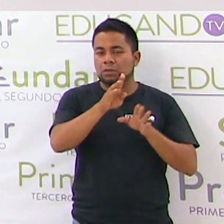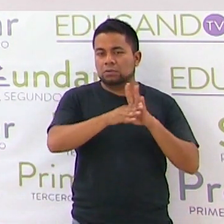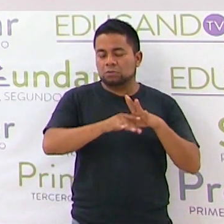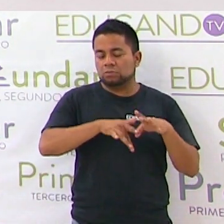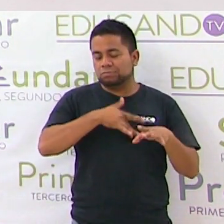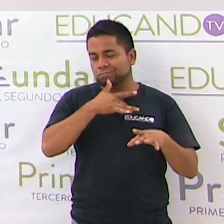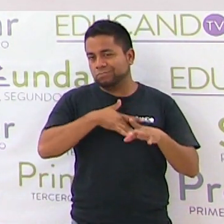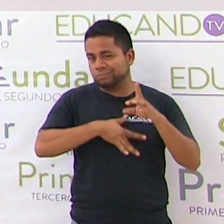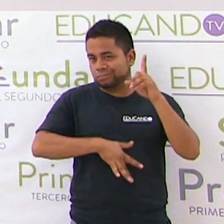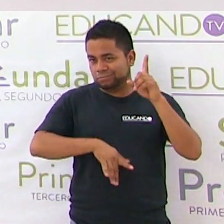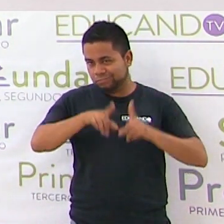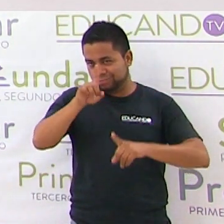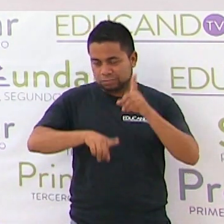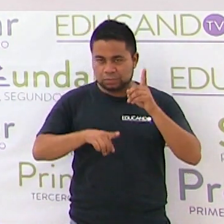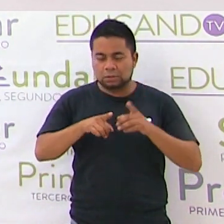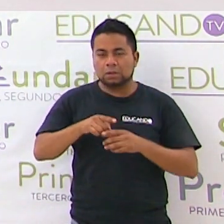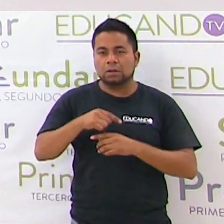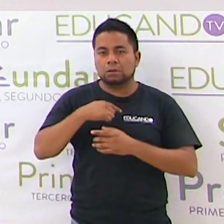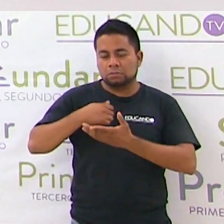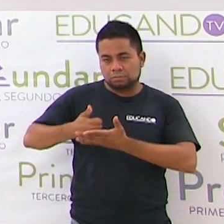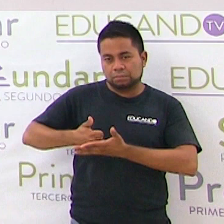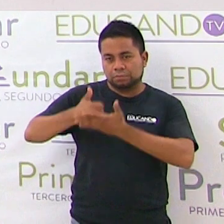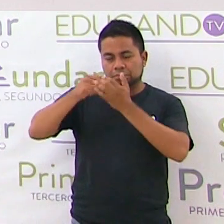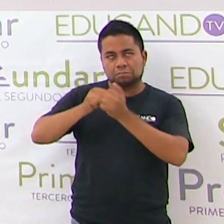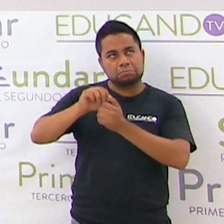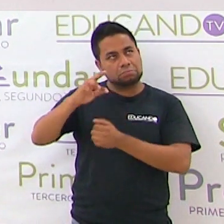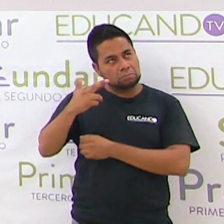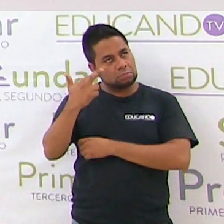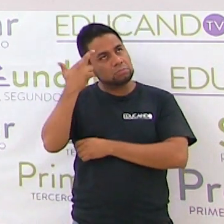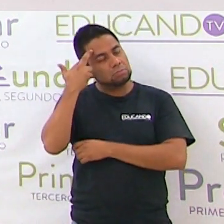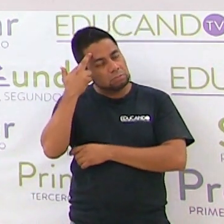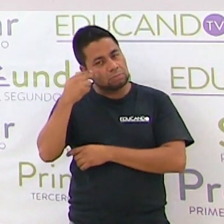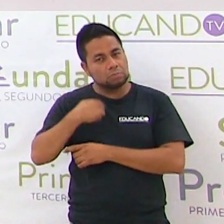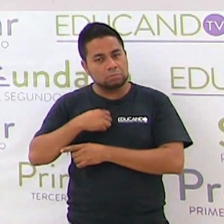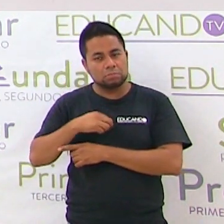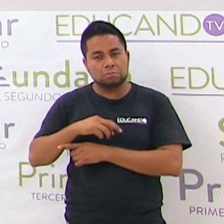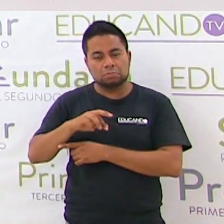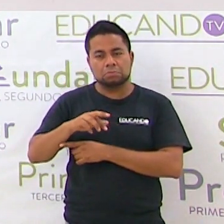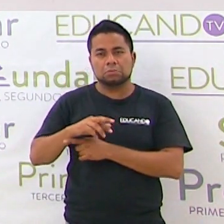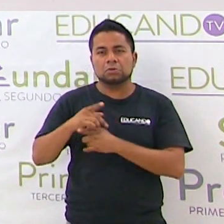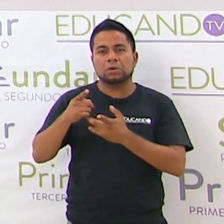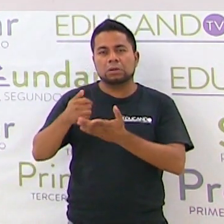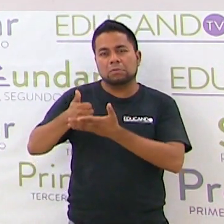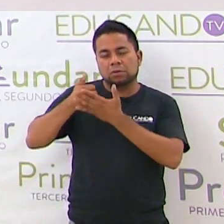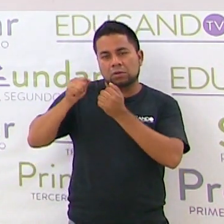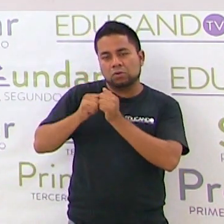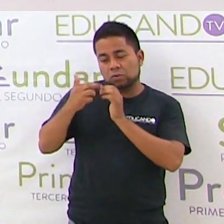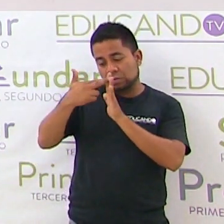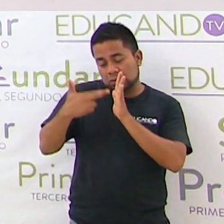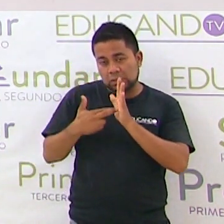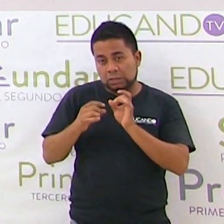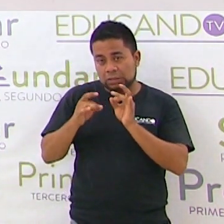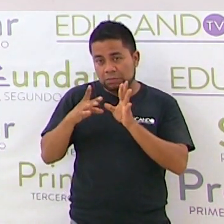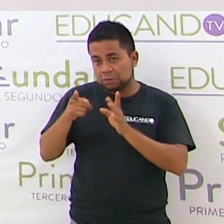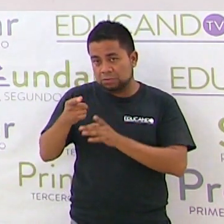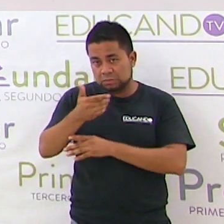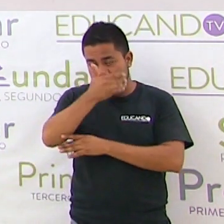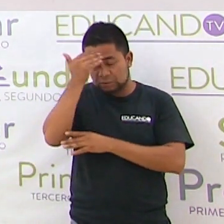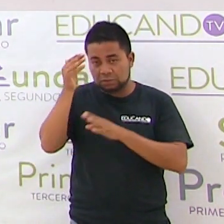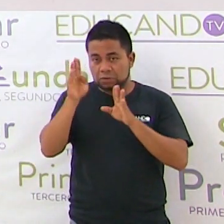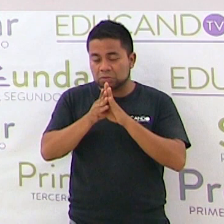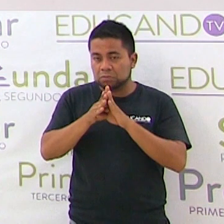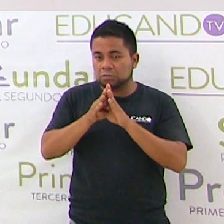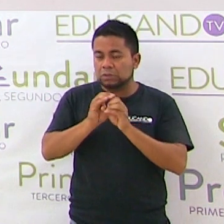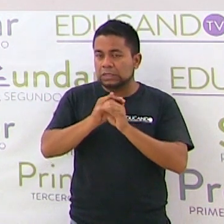duda. Y me apoyé de mis recuerdos, me apoyé de lo que sé de las reglas, pero en caso de que yo no tenga el recuerdo